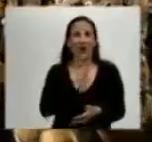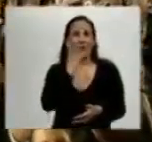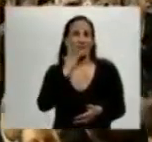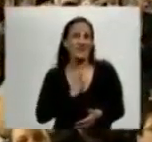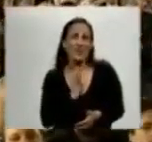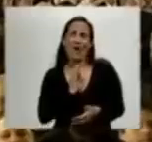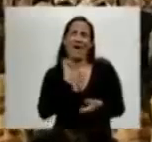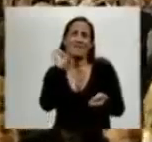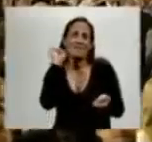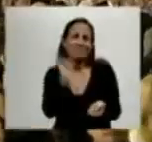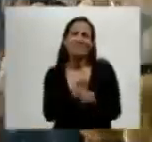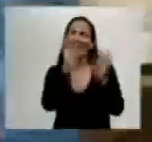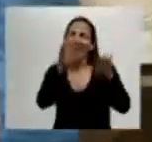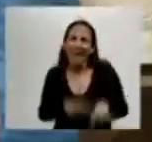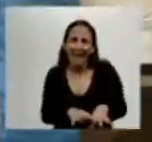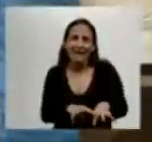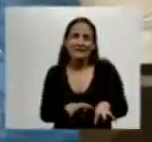4 o 5 años,